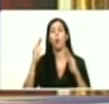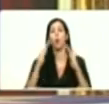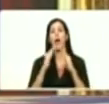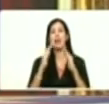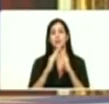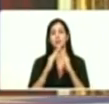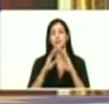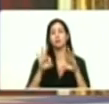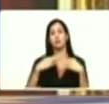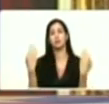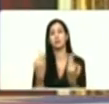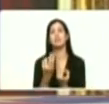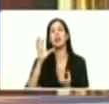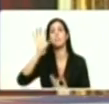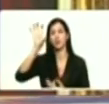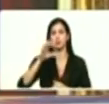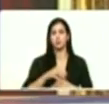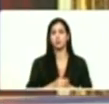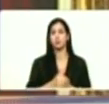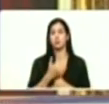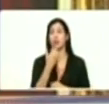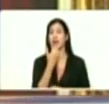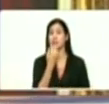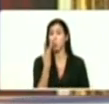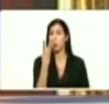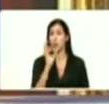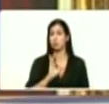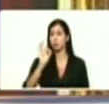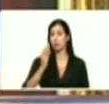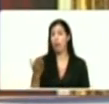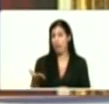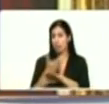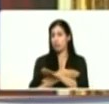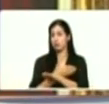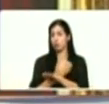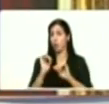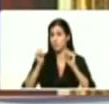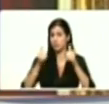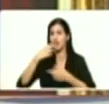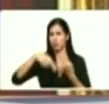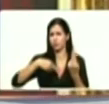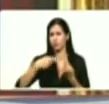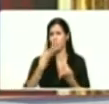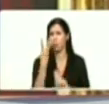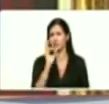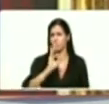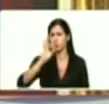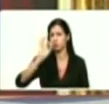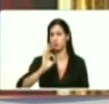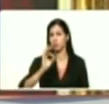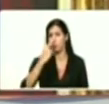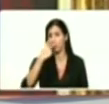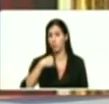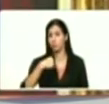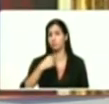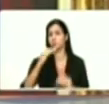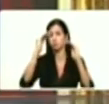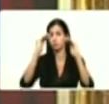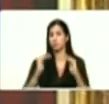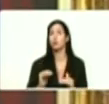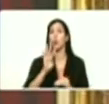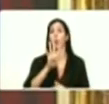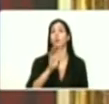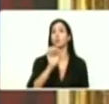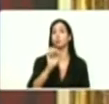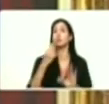que bajamos de casi 40% al inicio de la revolución a un 4.7%